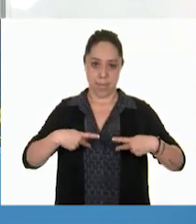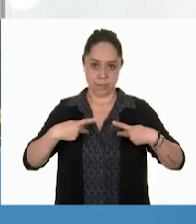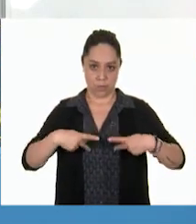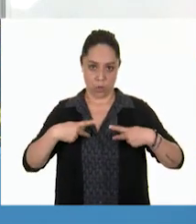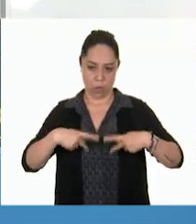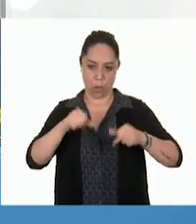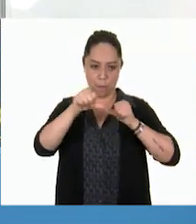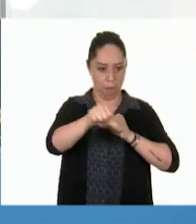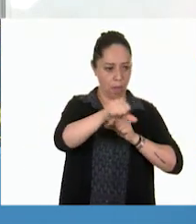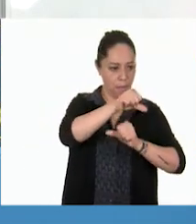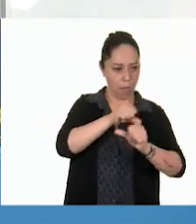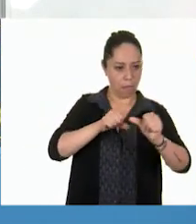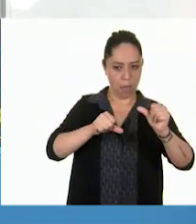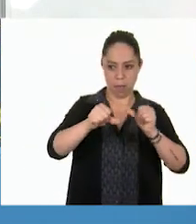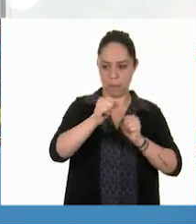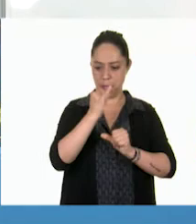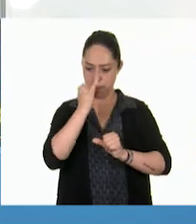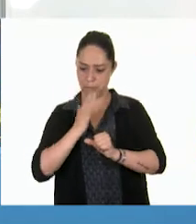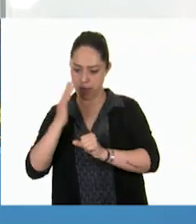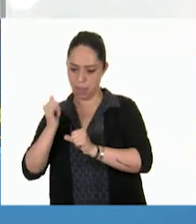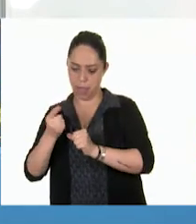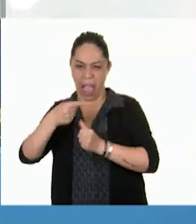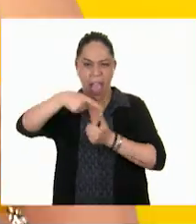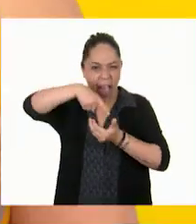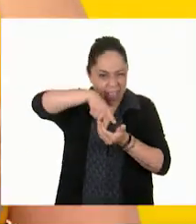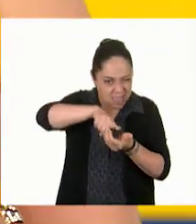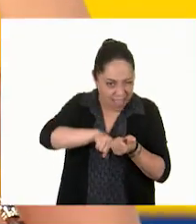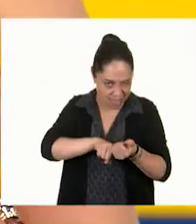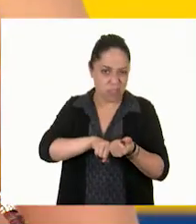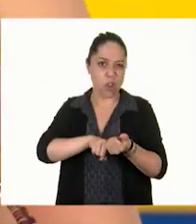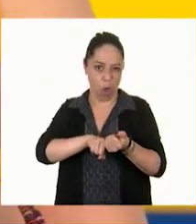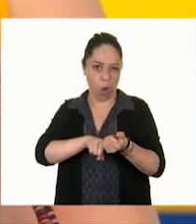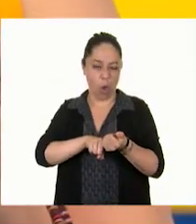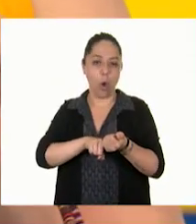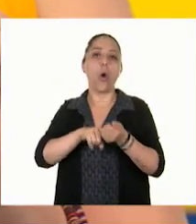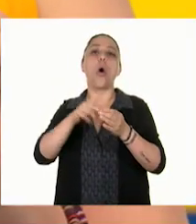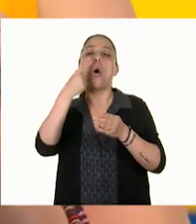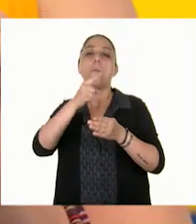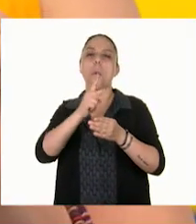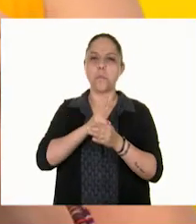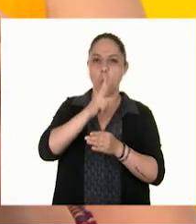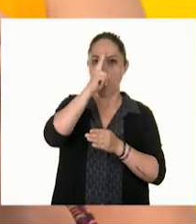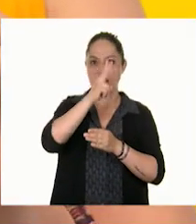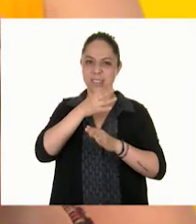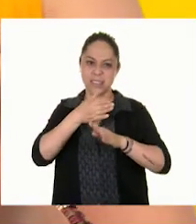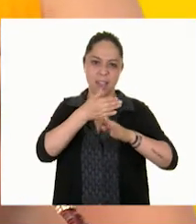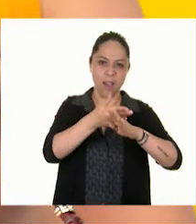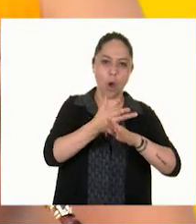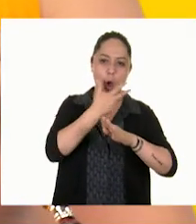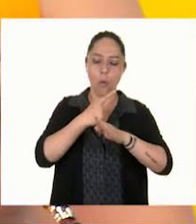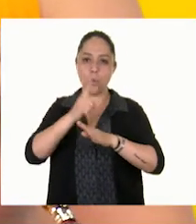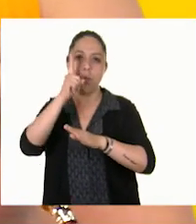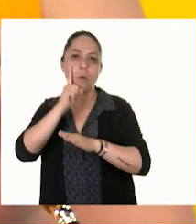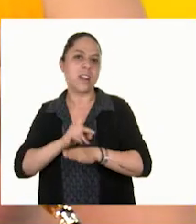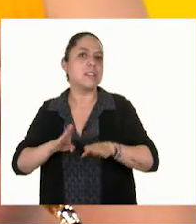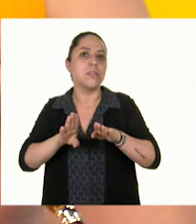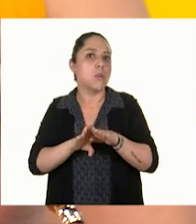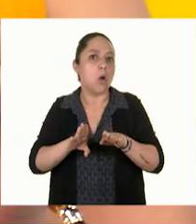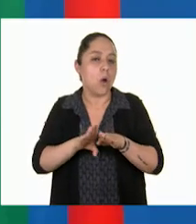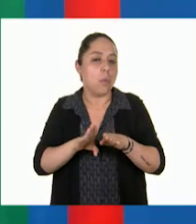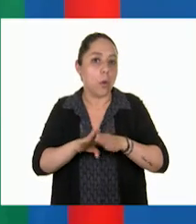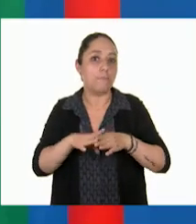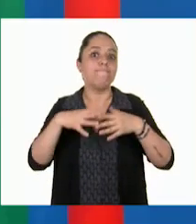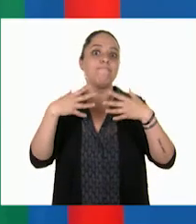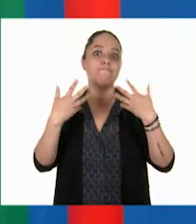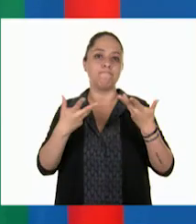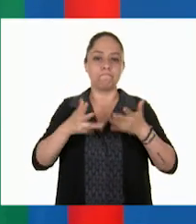estereotipos tradicionales en la violencia de género? Uy, bueno, pues los roles y